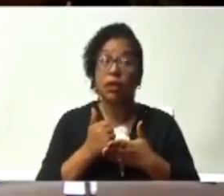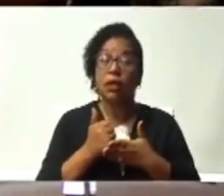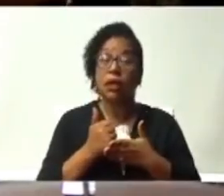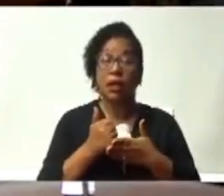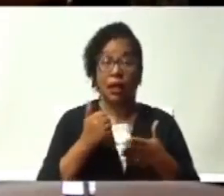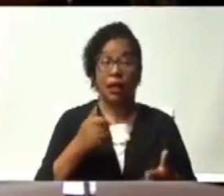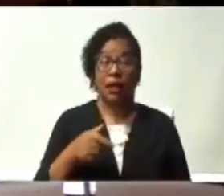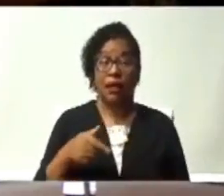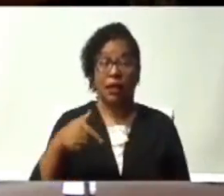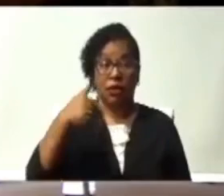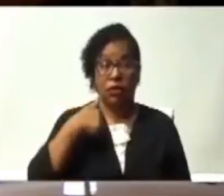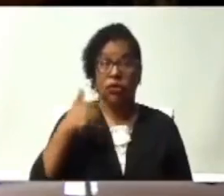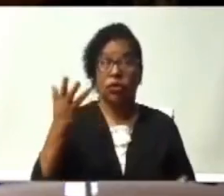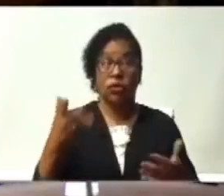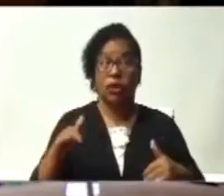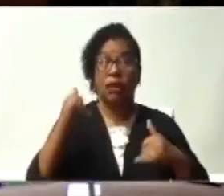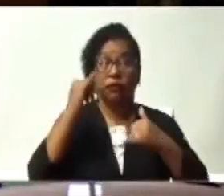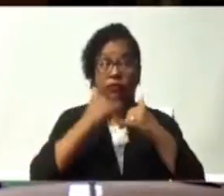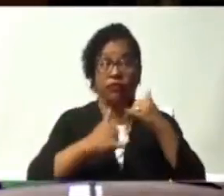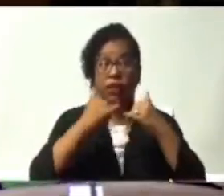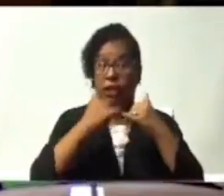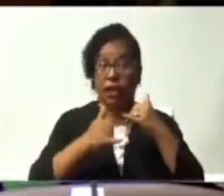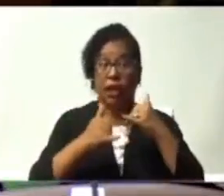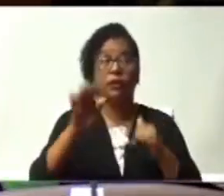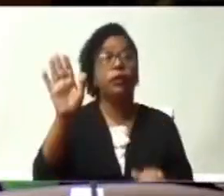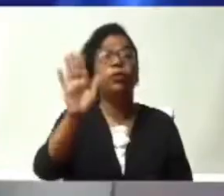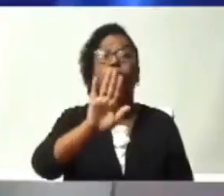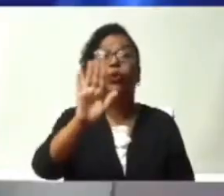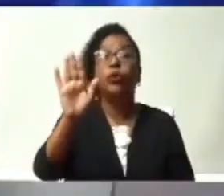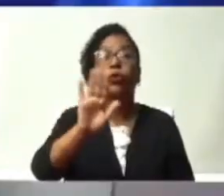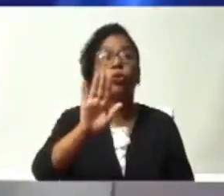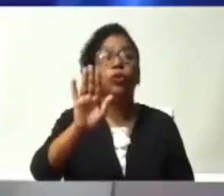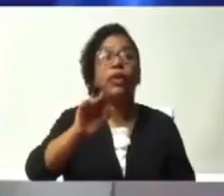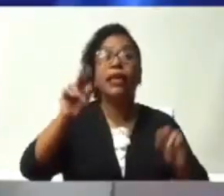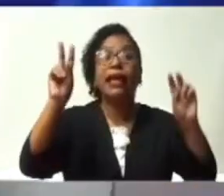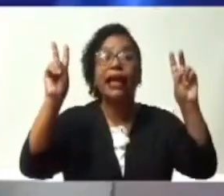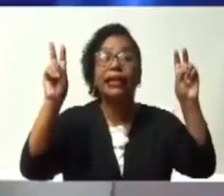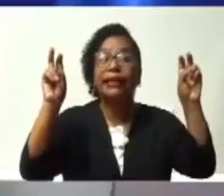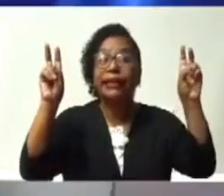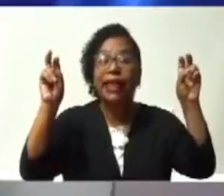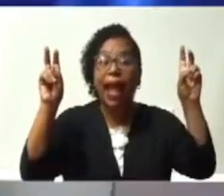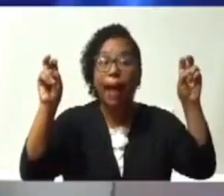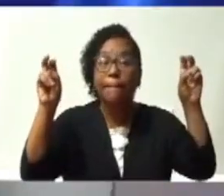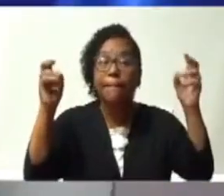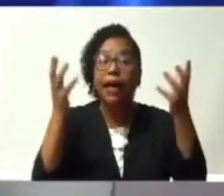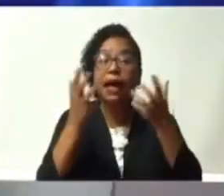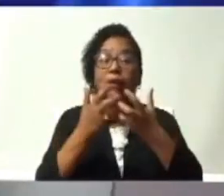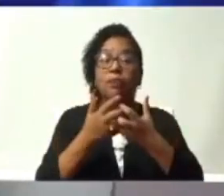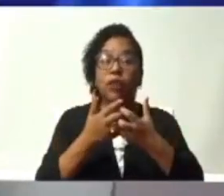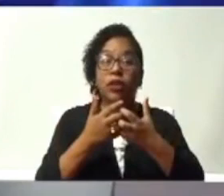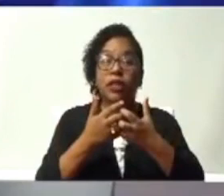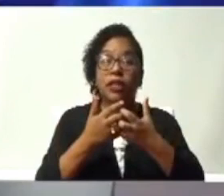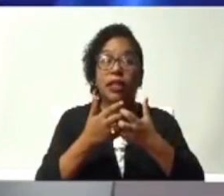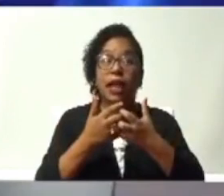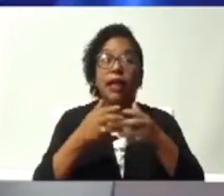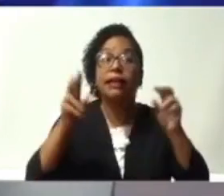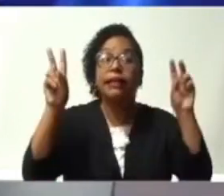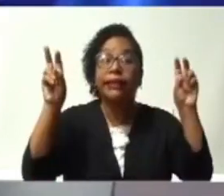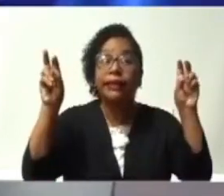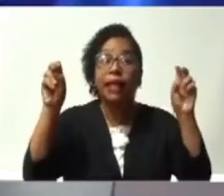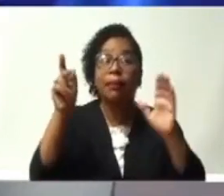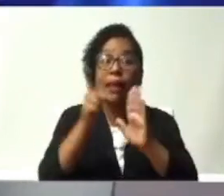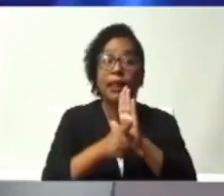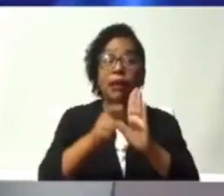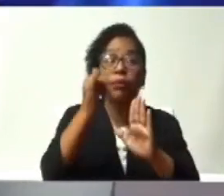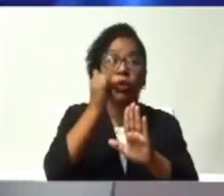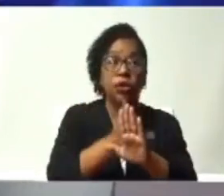concluir, que ya concluyo con el colega Julio Fulcar. No, no, es que estamos fuera. Yo quiero, es el tema ¿qué hago? ¿Me del siento? Proyecto. ¿Me por siento?